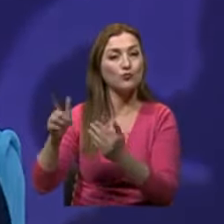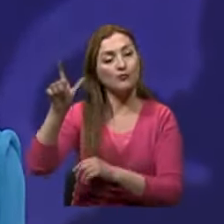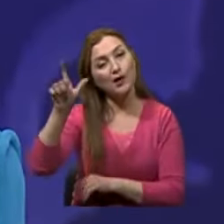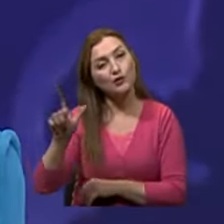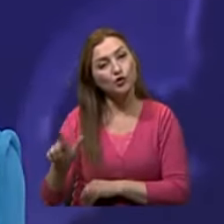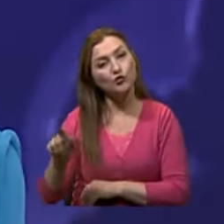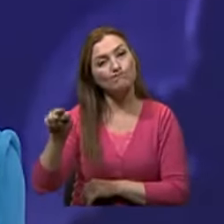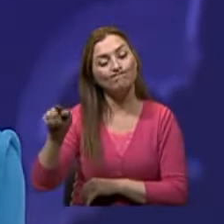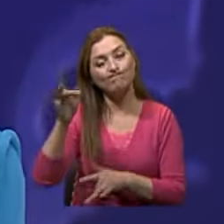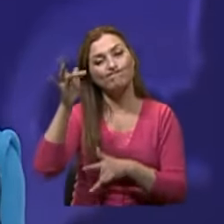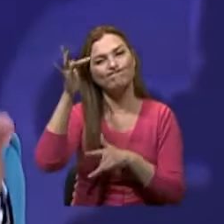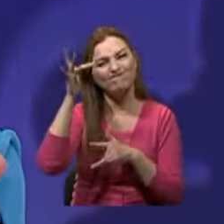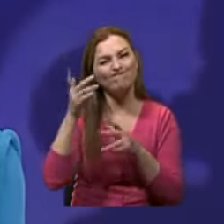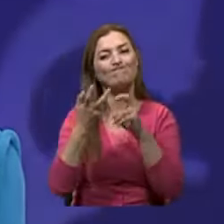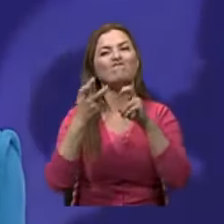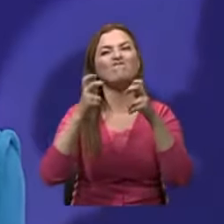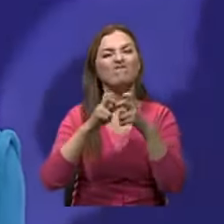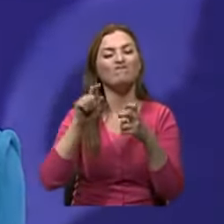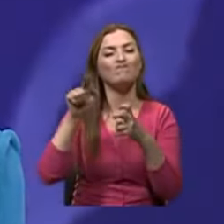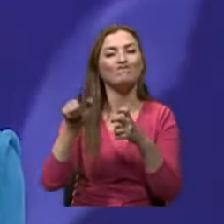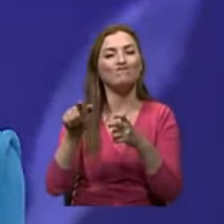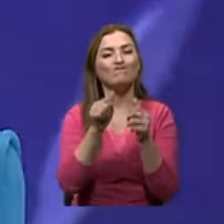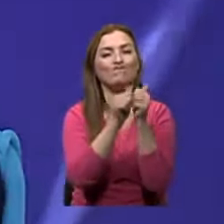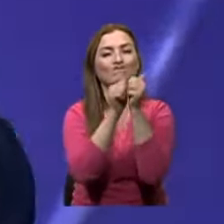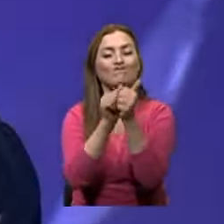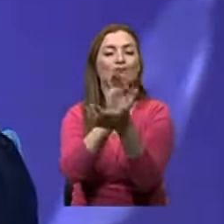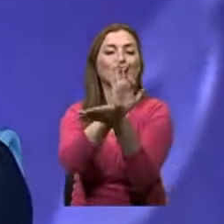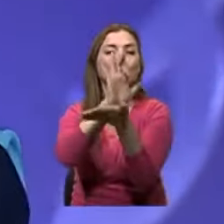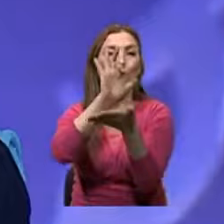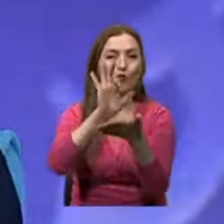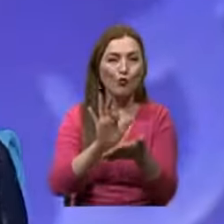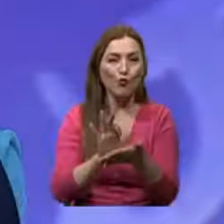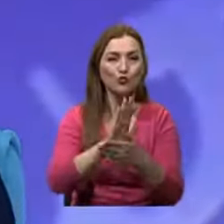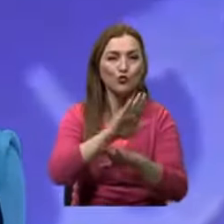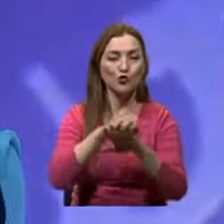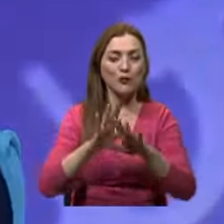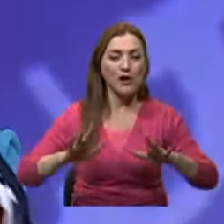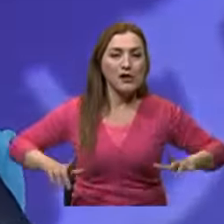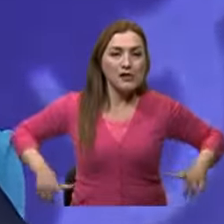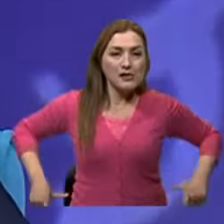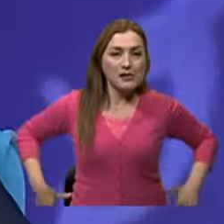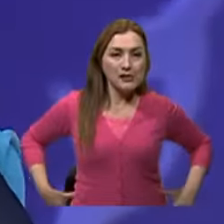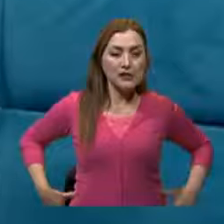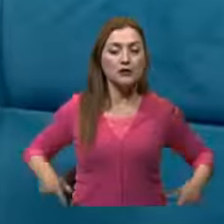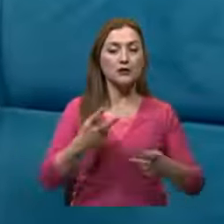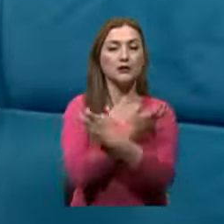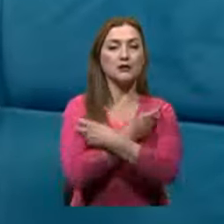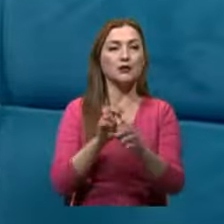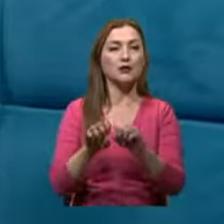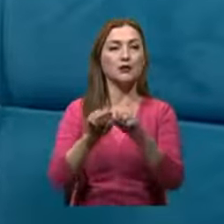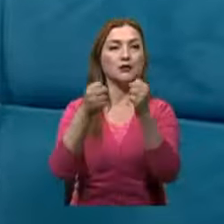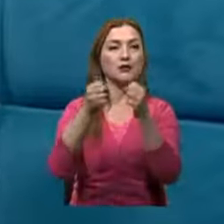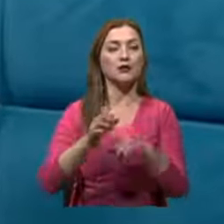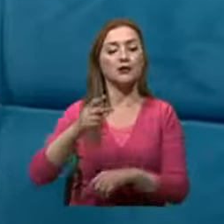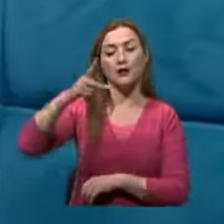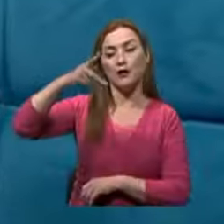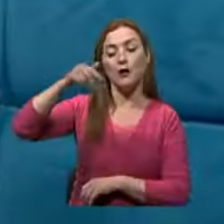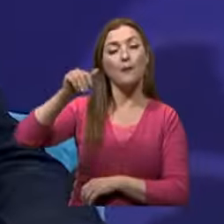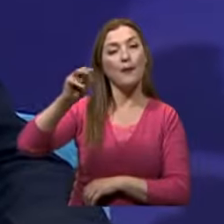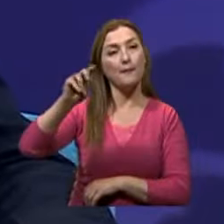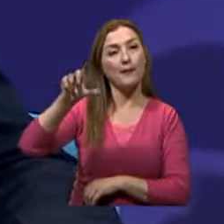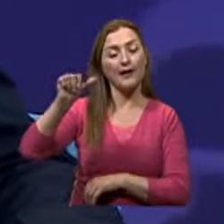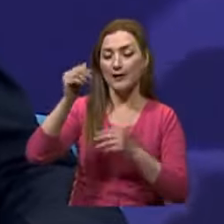paciente quien nos acompaña para contarnos su historia relacionada con la fractura de cadera. Ella es Pamela Salazar. Mi querida Pamela, bienvenida al